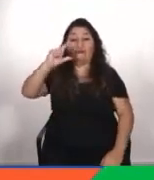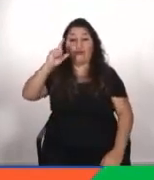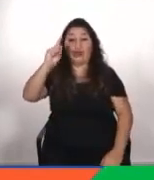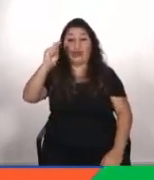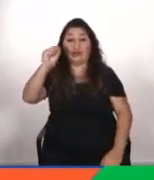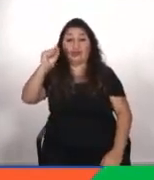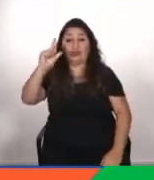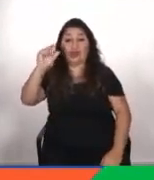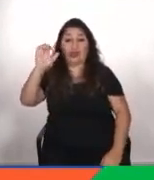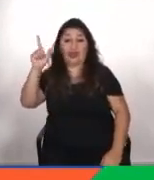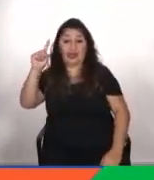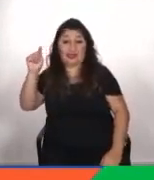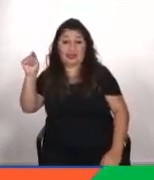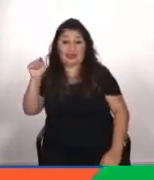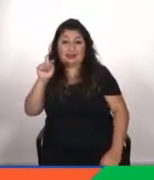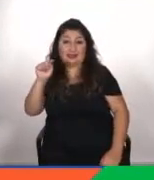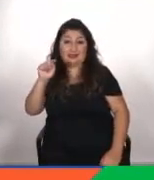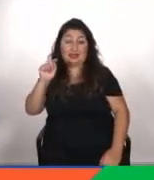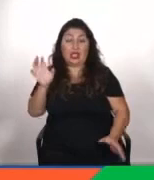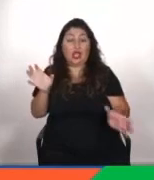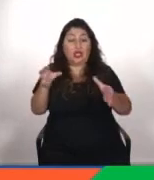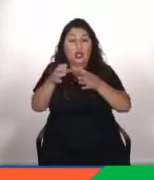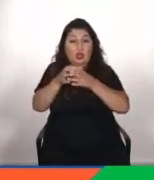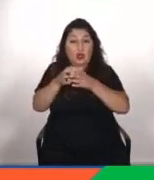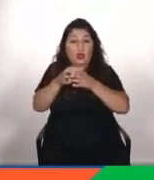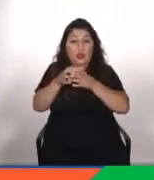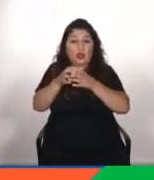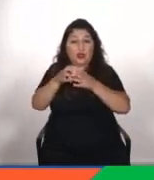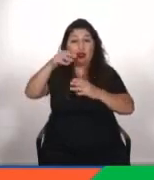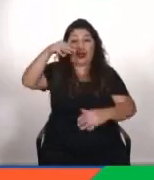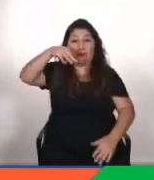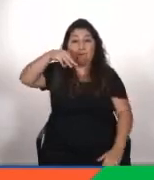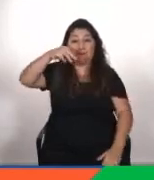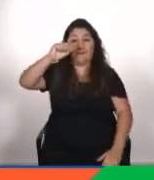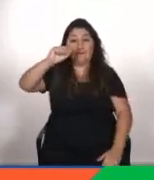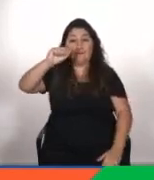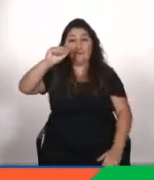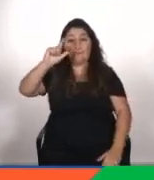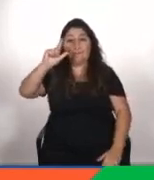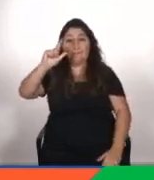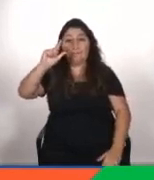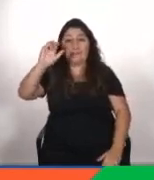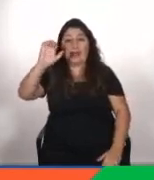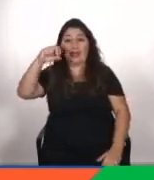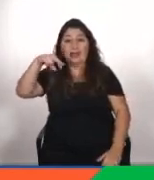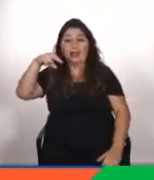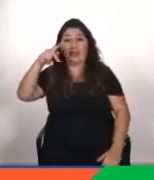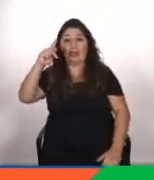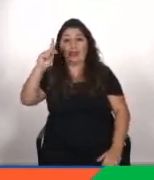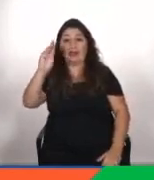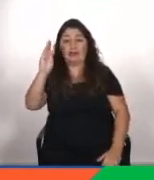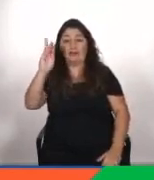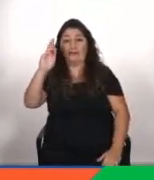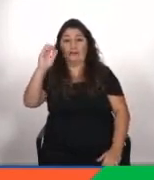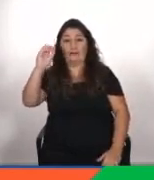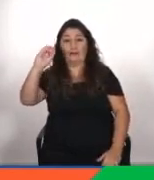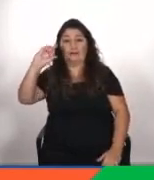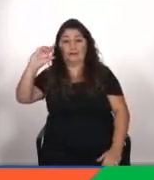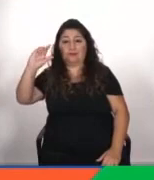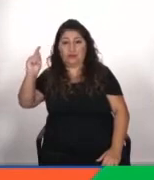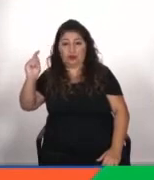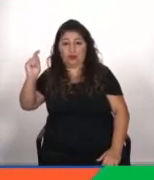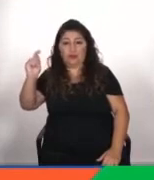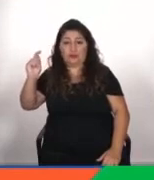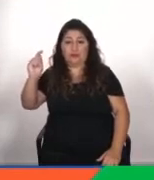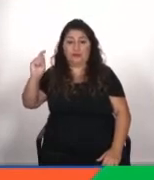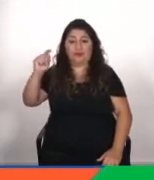el conjunto de Mandelbrot. Lo dejo como tarea para que lo busquen quienes están viendo la transmisión. Me parece una cuestión así muy loca. Todo eso de los fractales es una